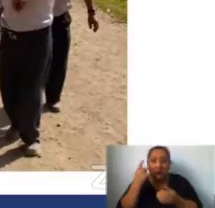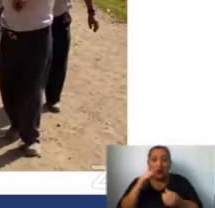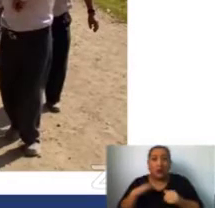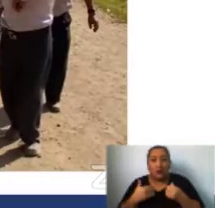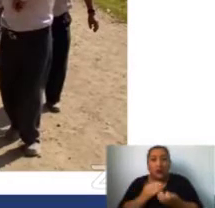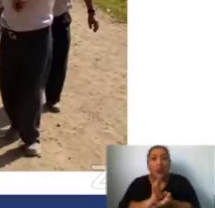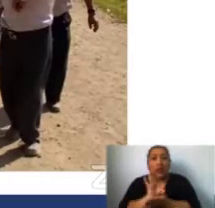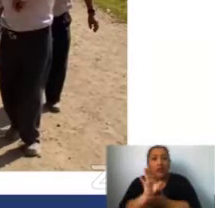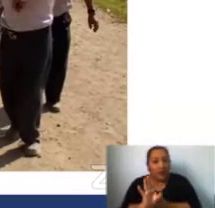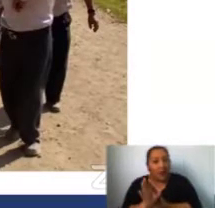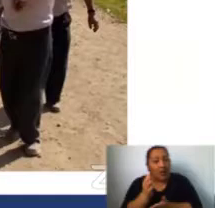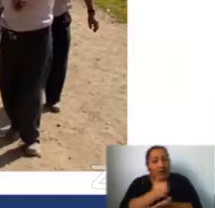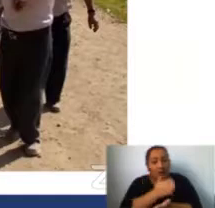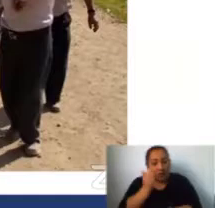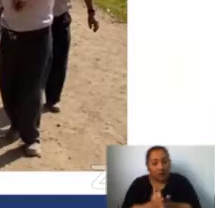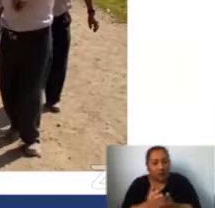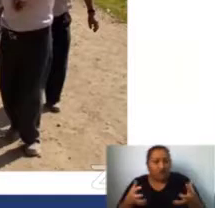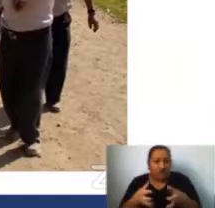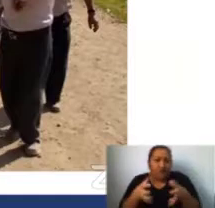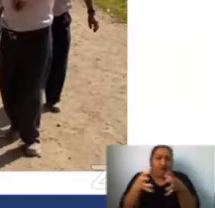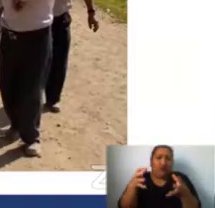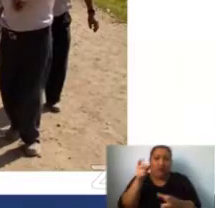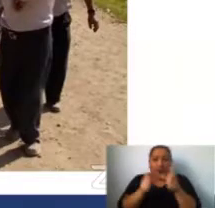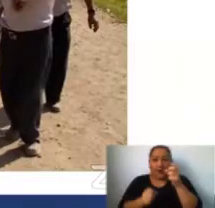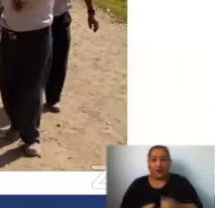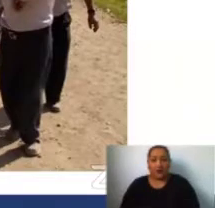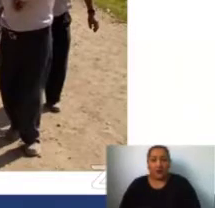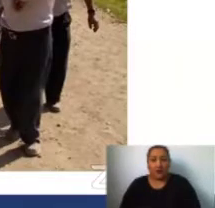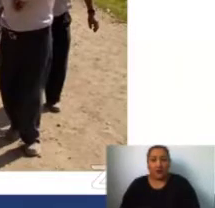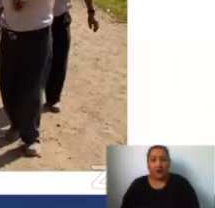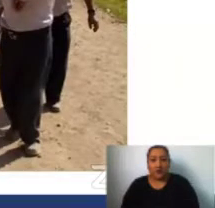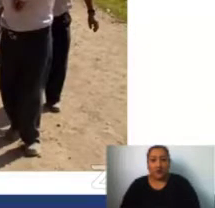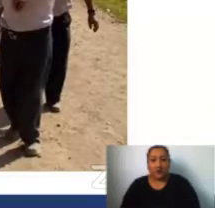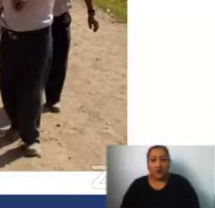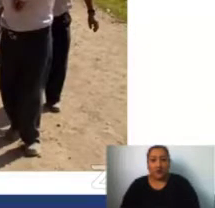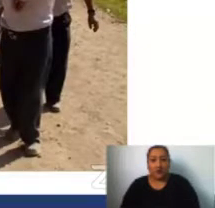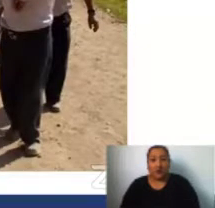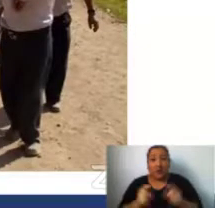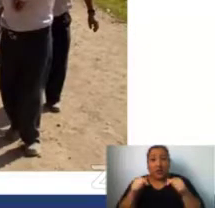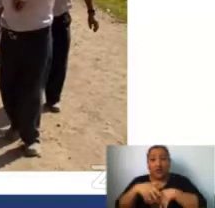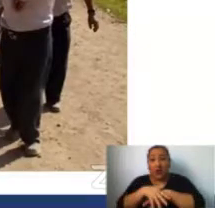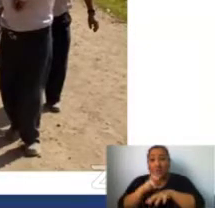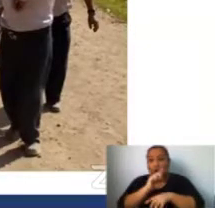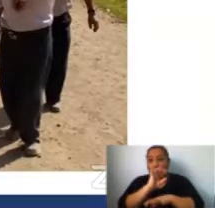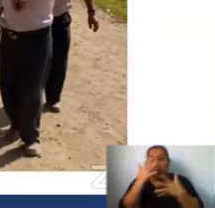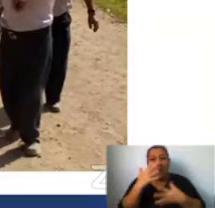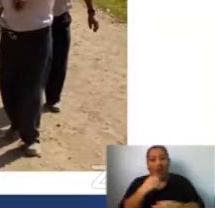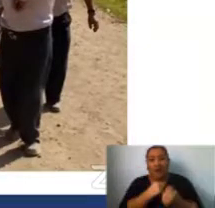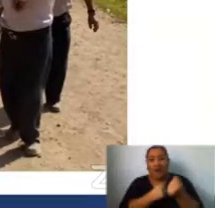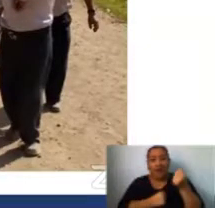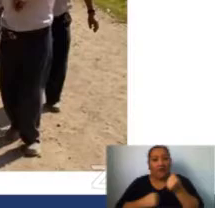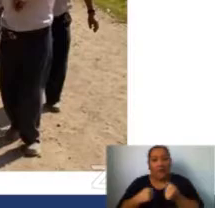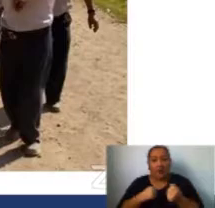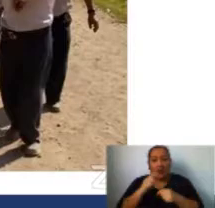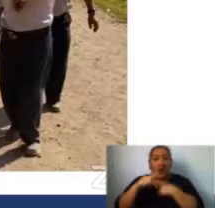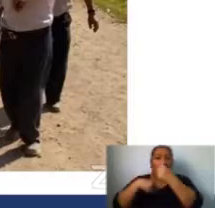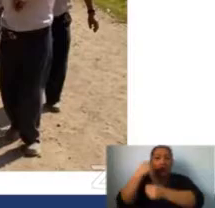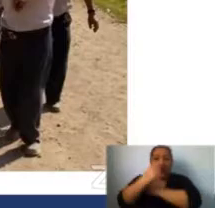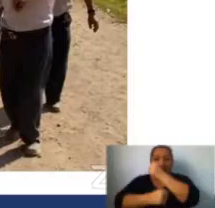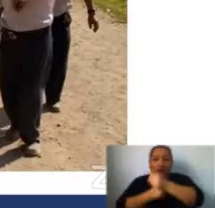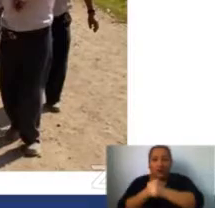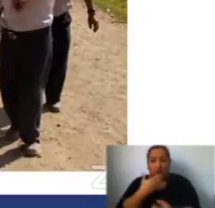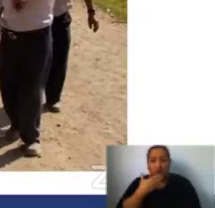evitar esta aglomeración de personas. Este julio no habrá fiesta. Los esperamos el siguiente año. Muchas